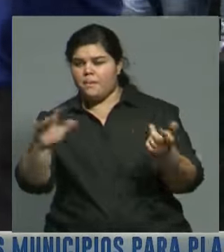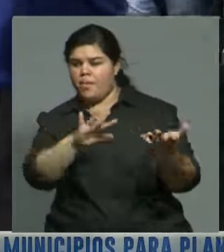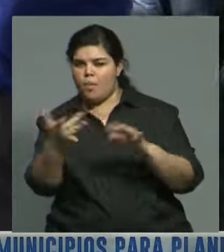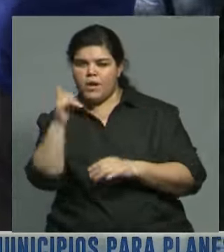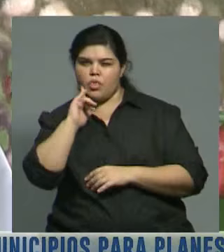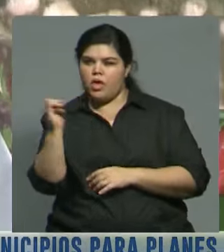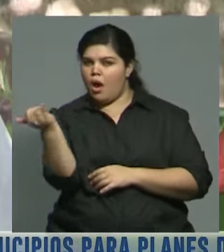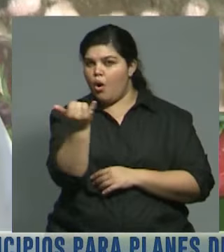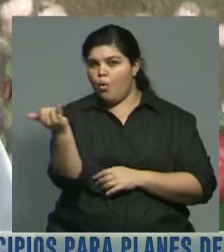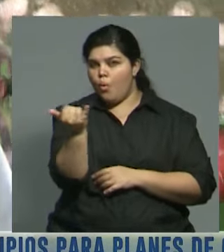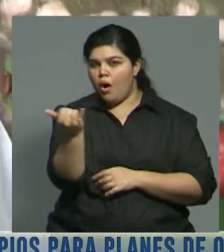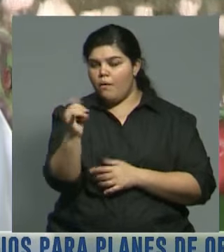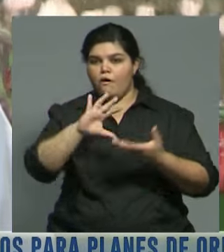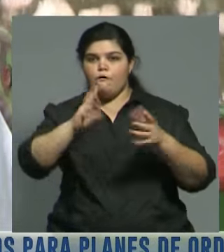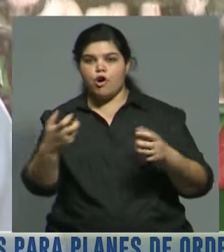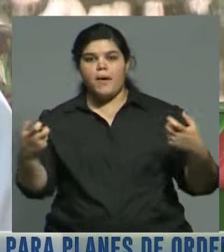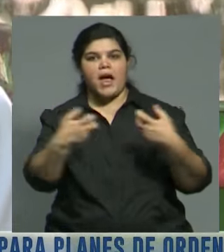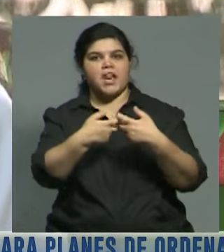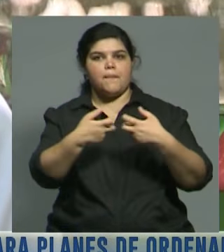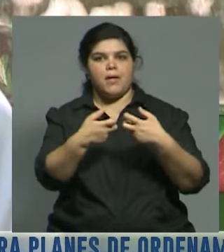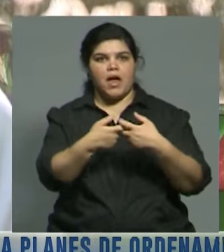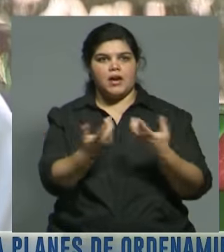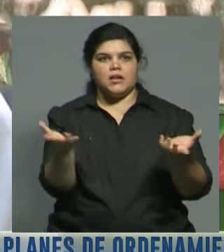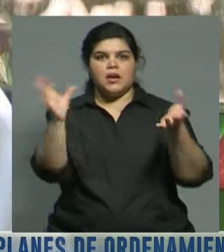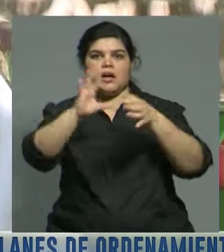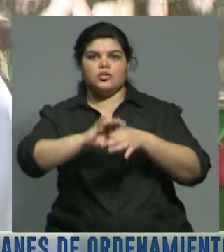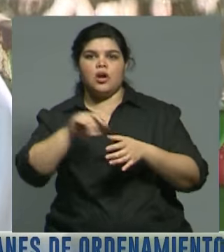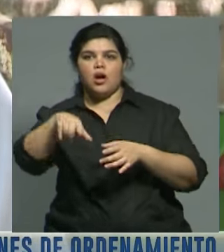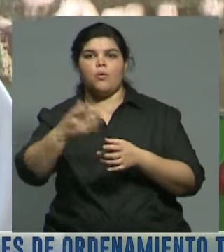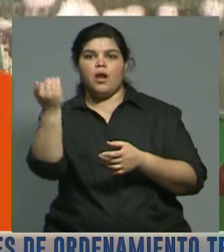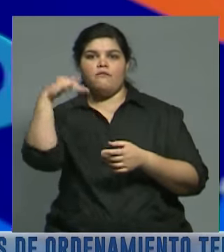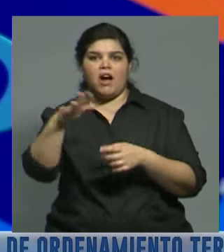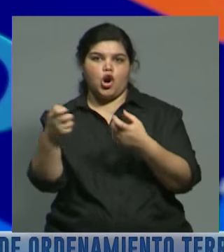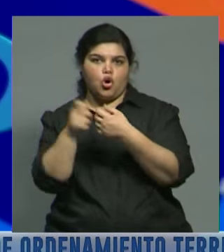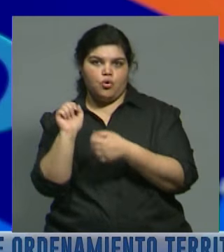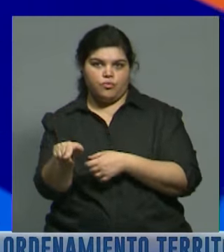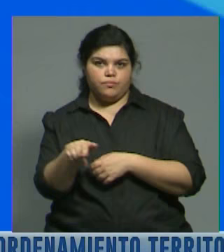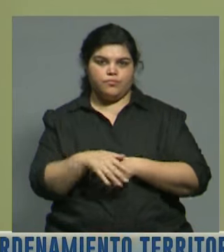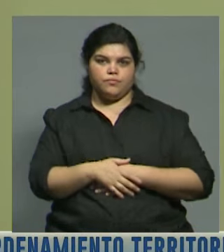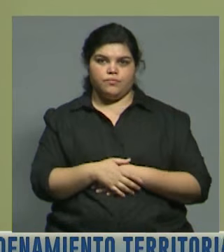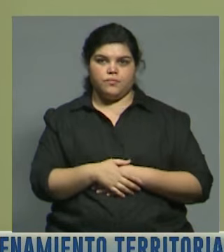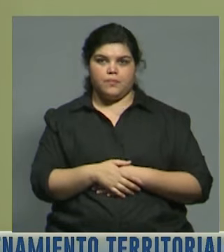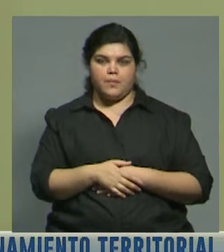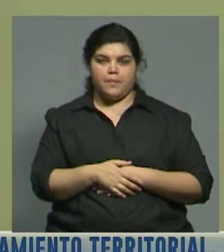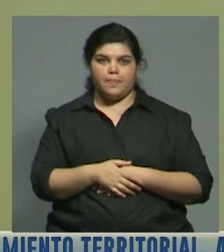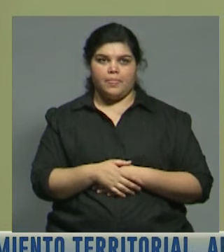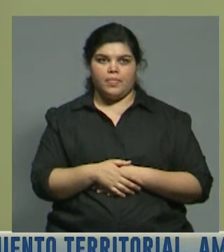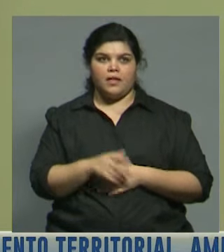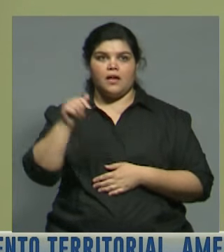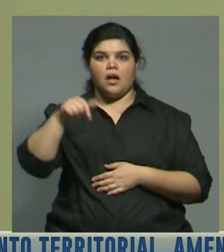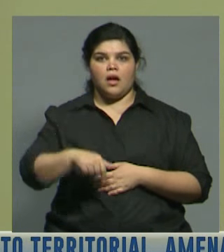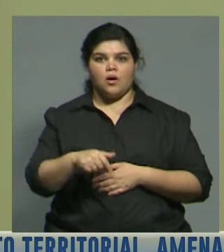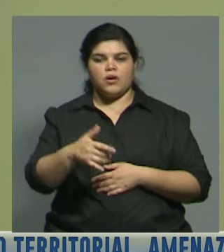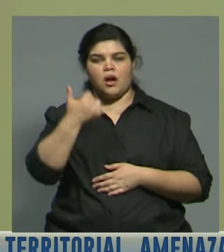jueves, medidas de acción gremial vinculado a nuestro sector, al sector bancario. Vamos a hacer